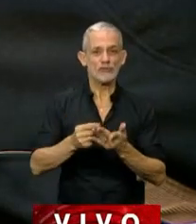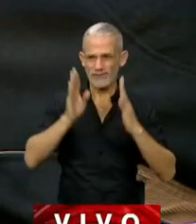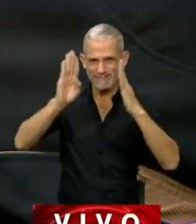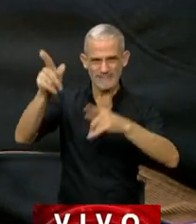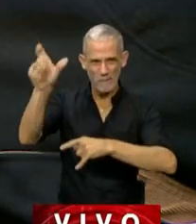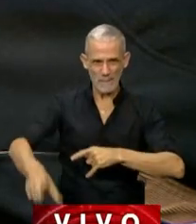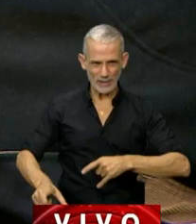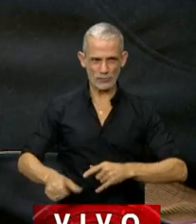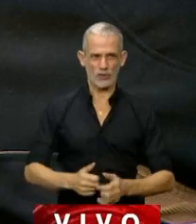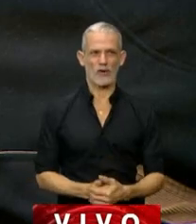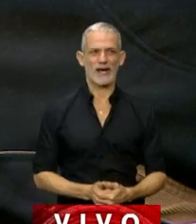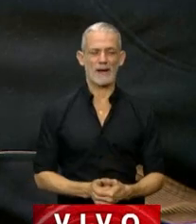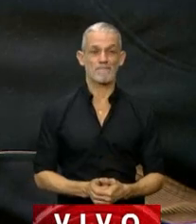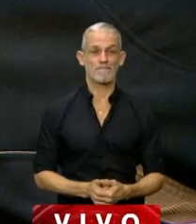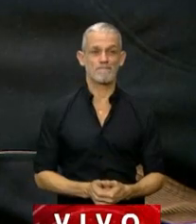esa persona.